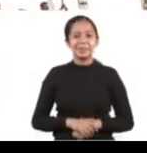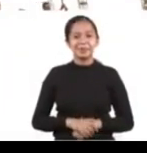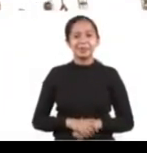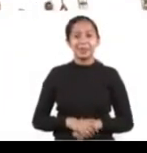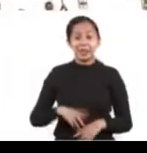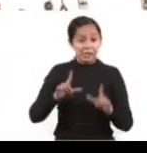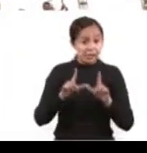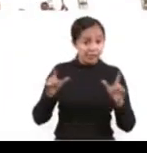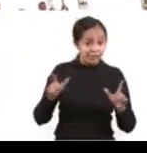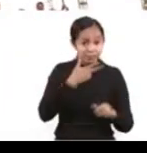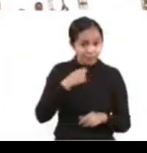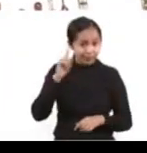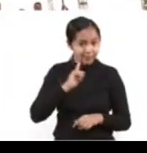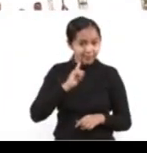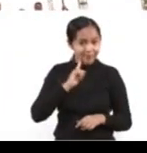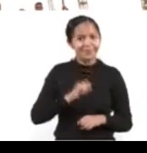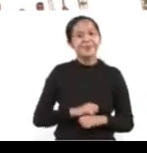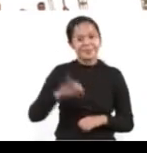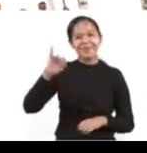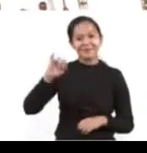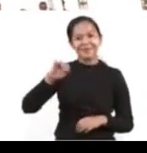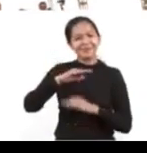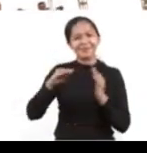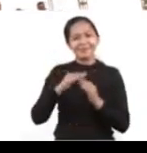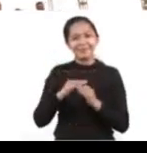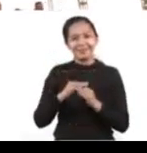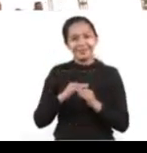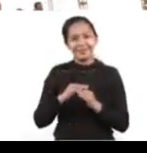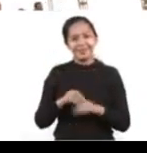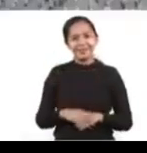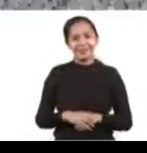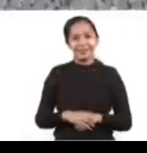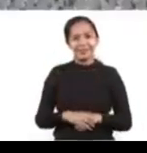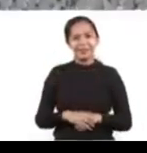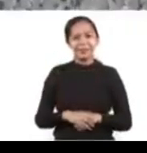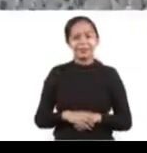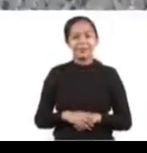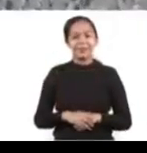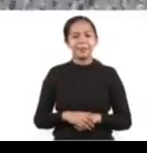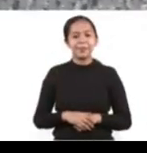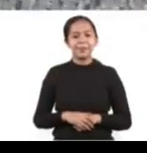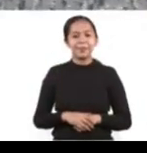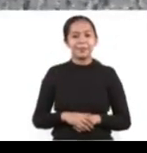¿Están listas? ¿Se pueden?